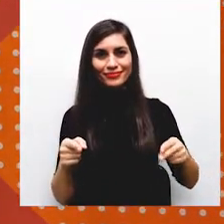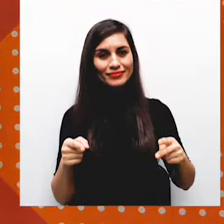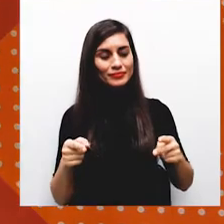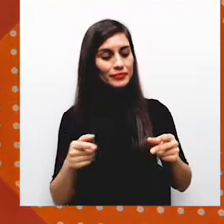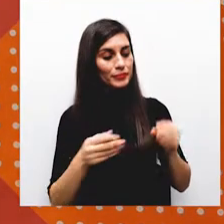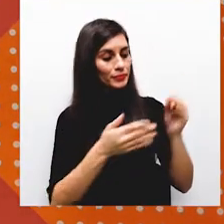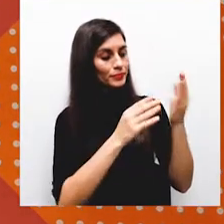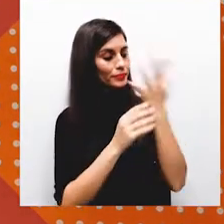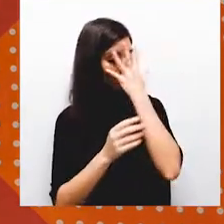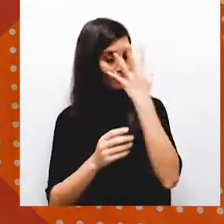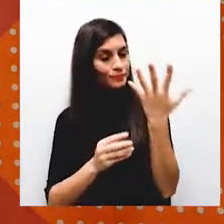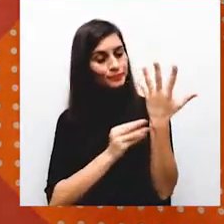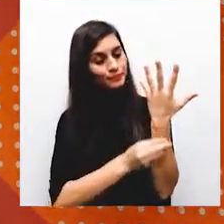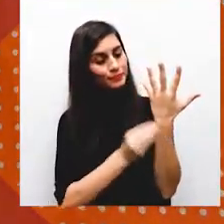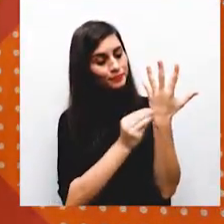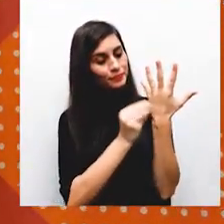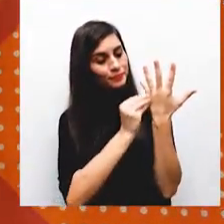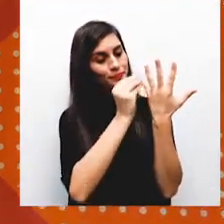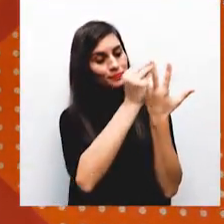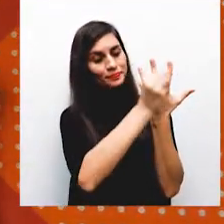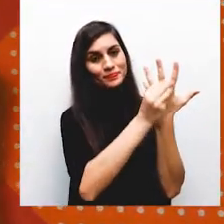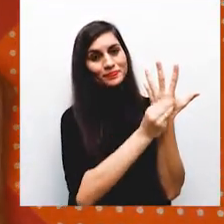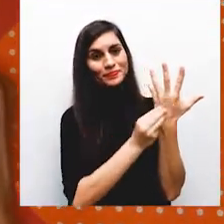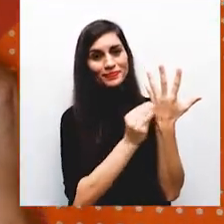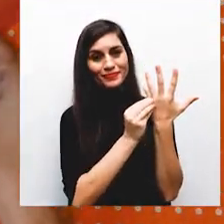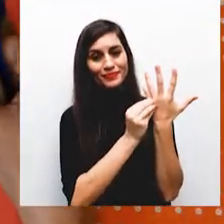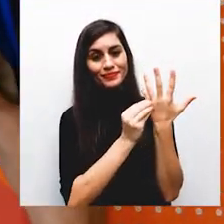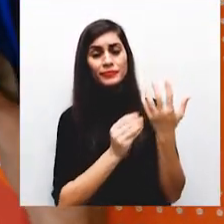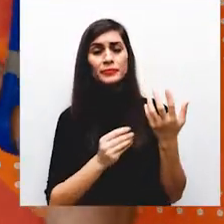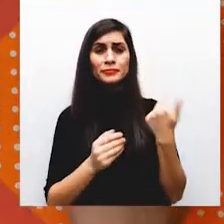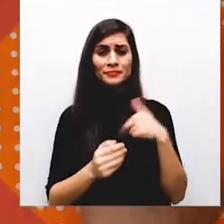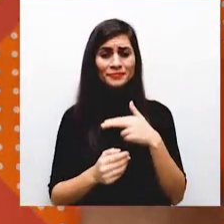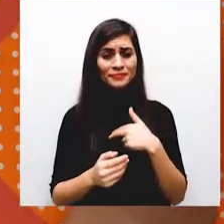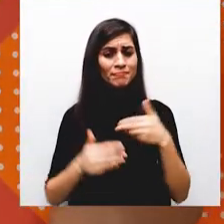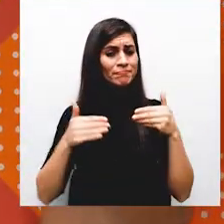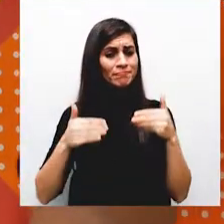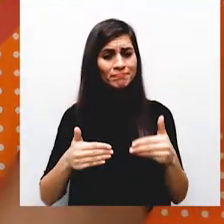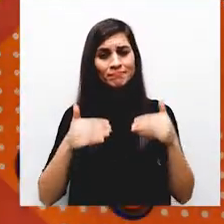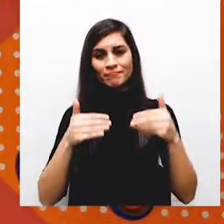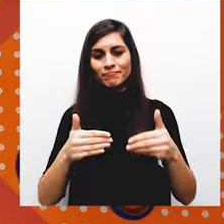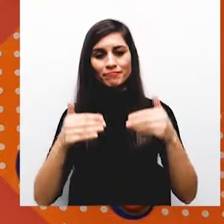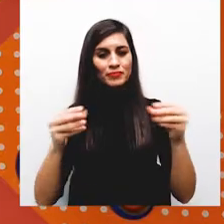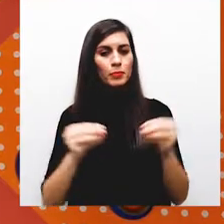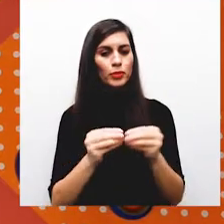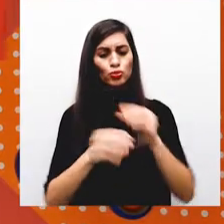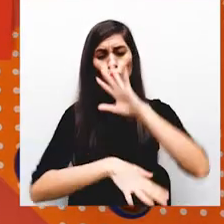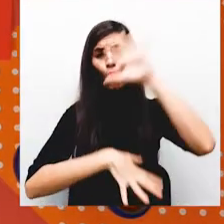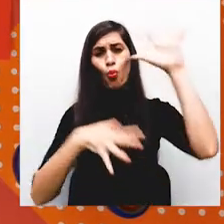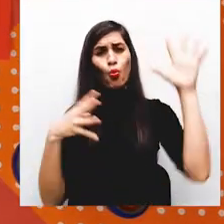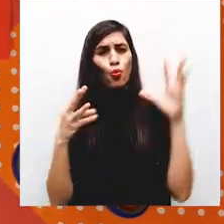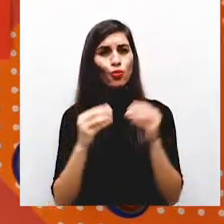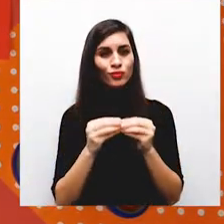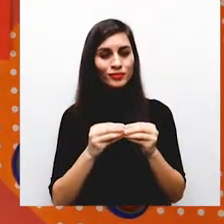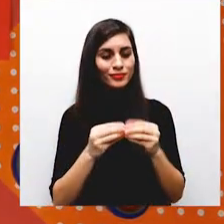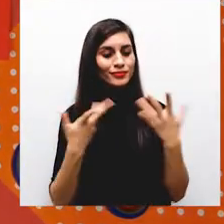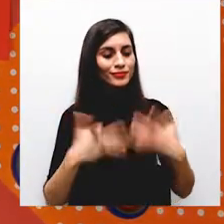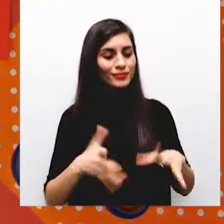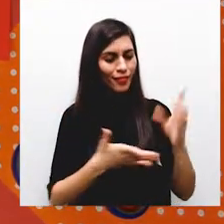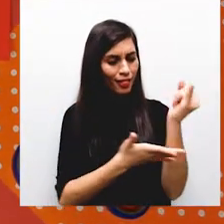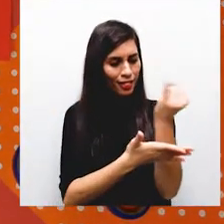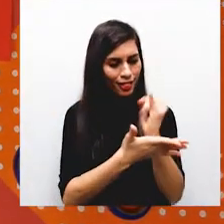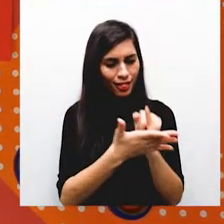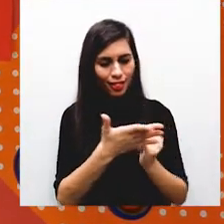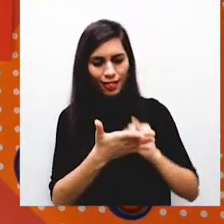y colocar en mi máscara. Entonces así vamos a hacer con todas las figuras